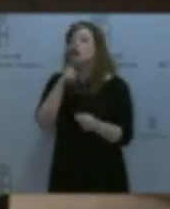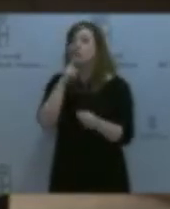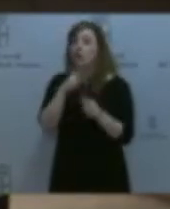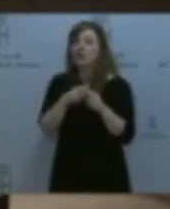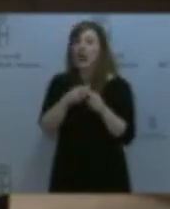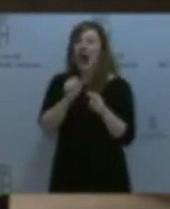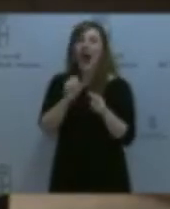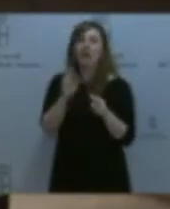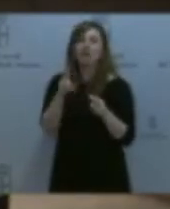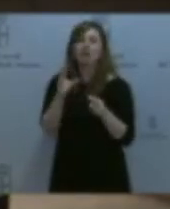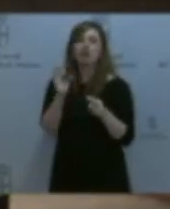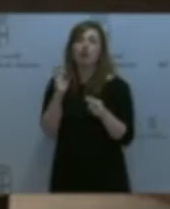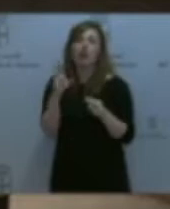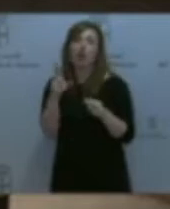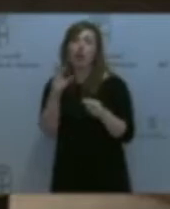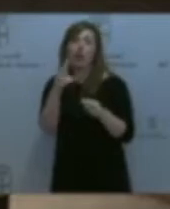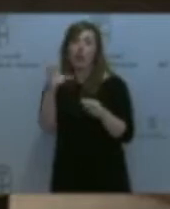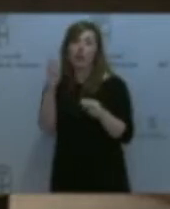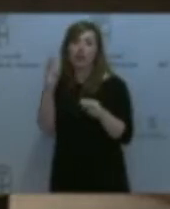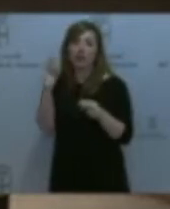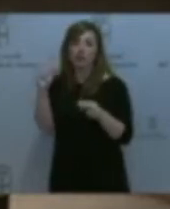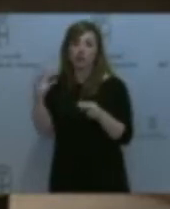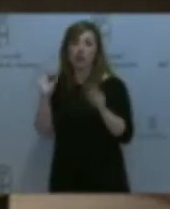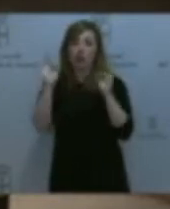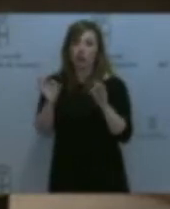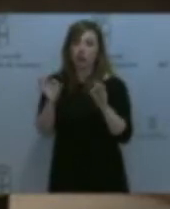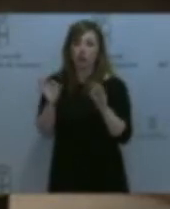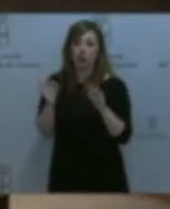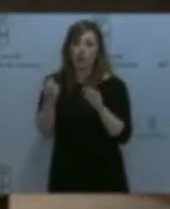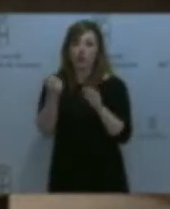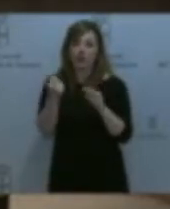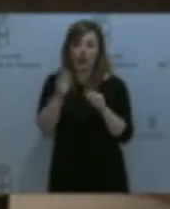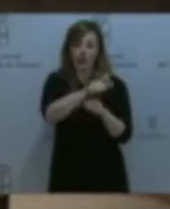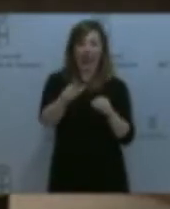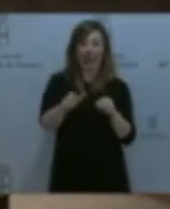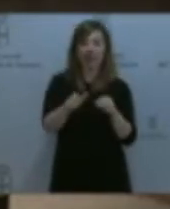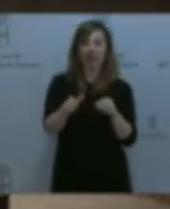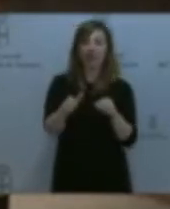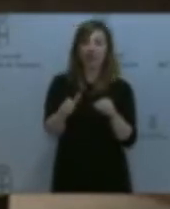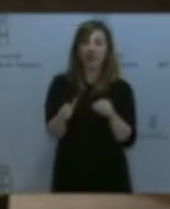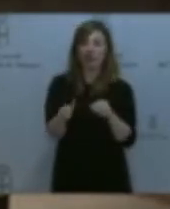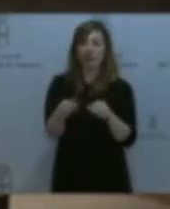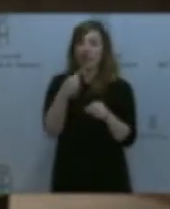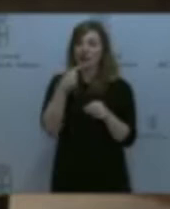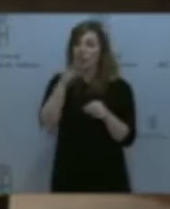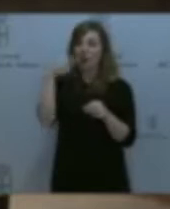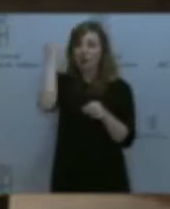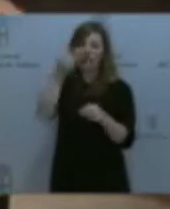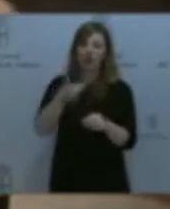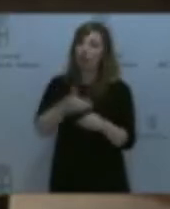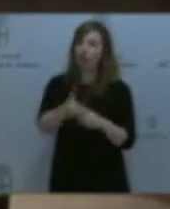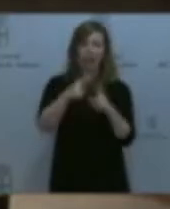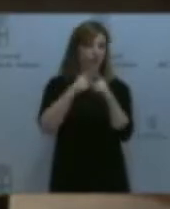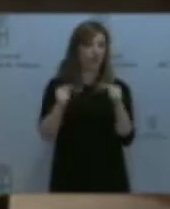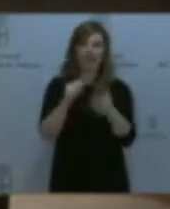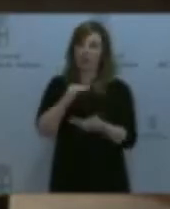asturescépticos. Son aquellos que cogen el dinero de la mayoría social y evaden porque no creen en el futuro de Asturias, no creen en la